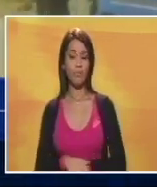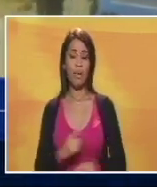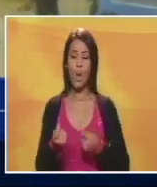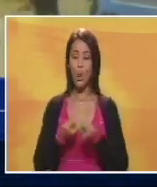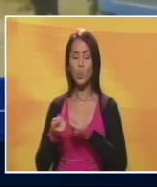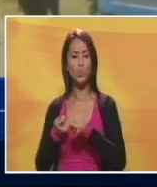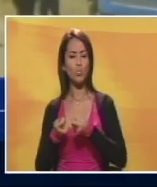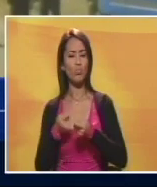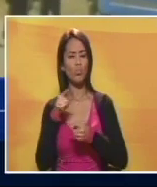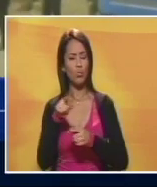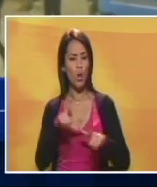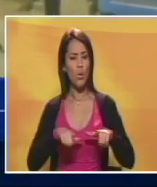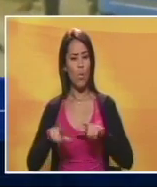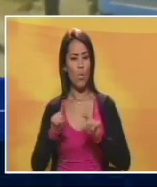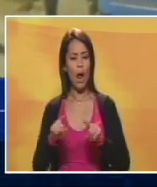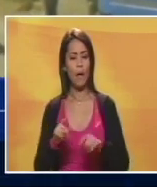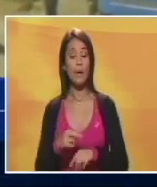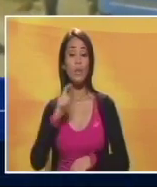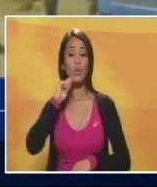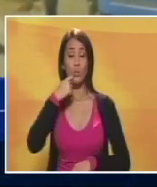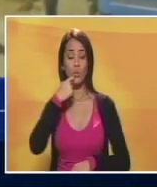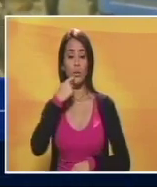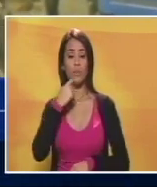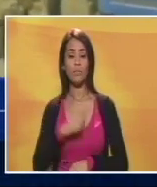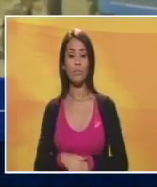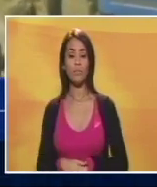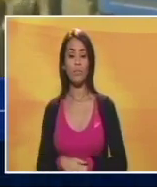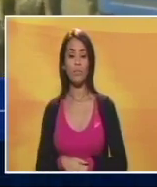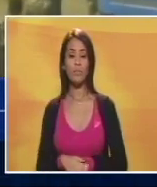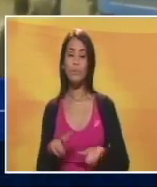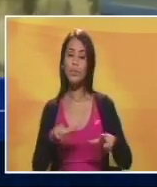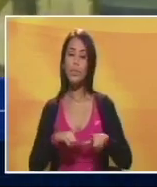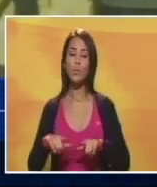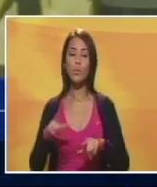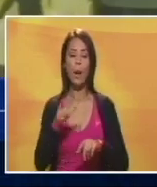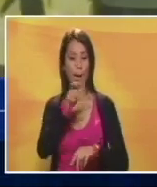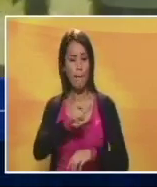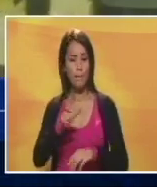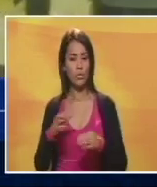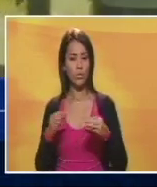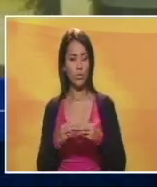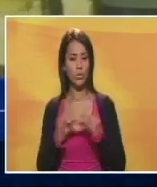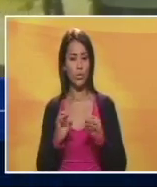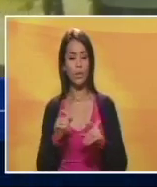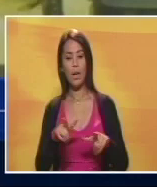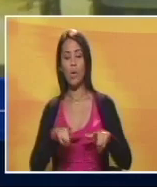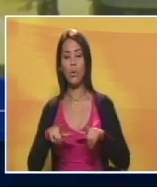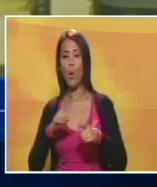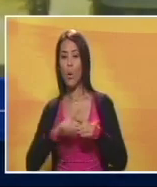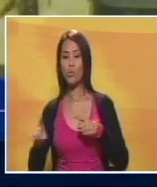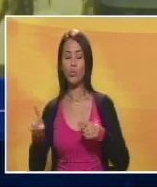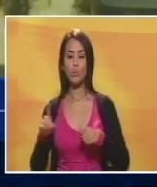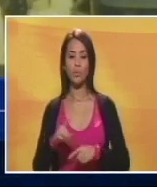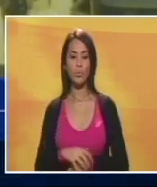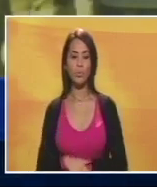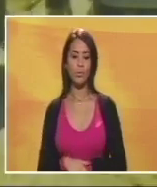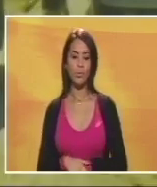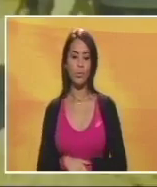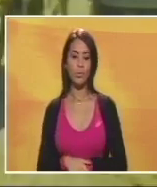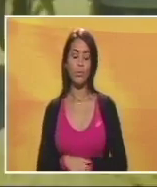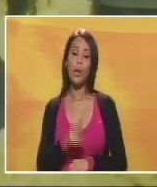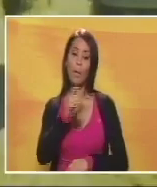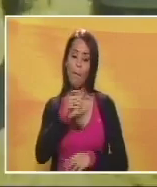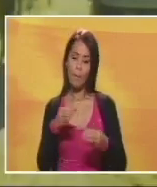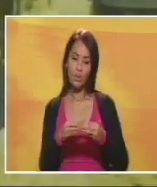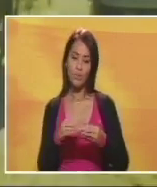esa urbe y Rusia. Los traslados irían a la población de Yarabeluz, en la provincia de Alepo, y controlada por